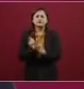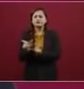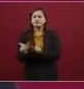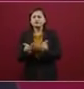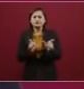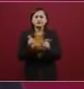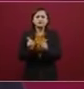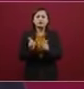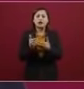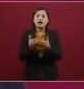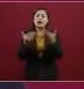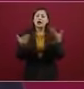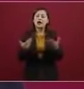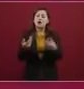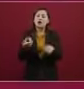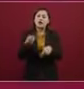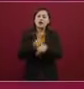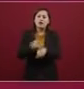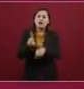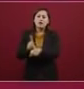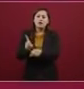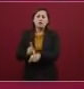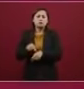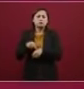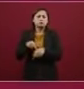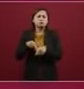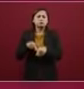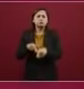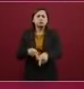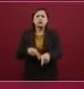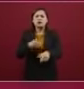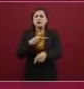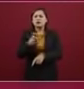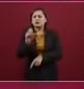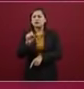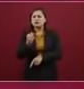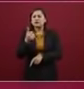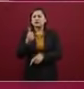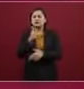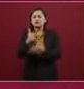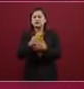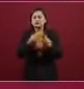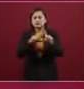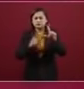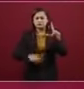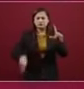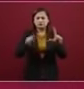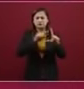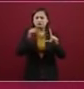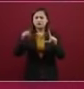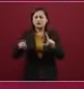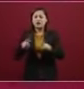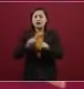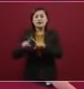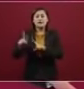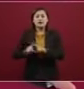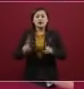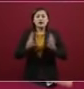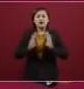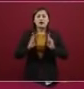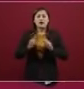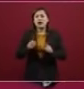266 regiones del país. Las fuerzas de seguridad ya no van a andar para arriba y para abajo apagando fuegos. Van